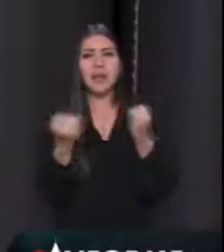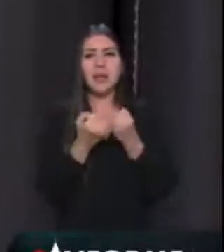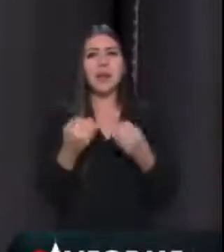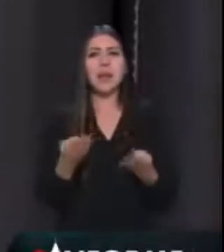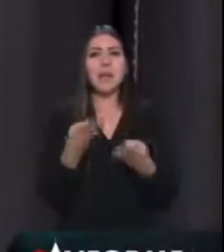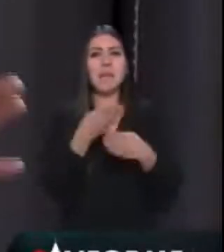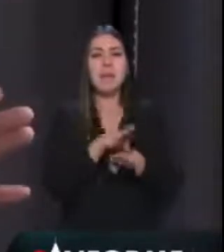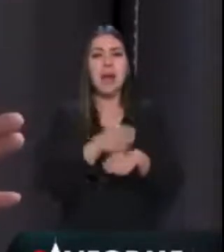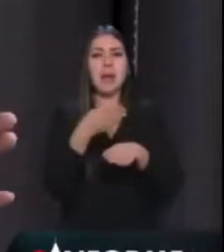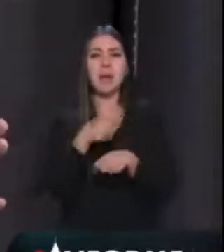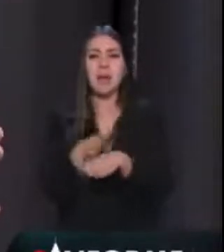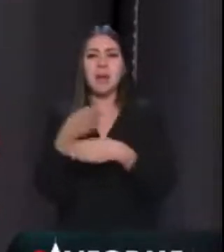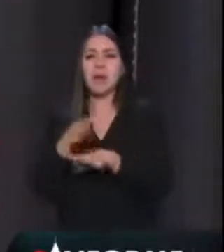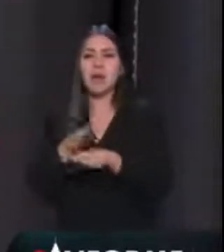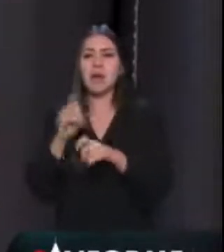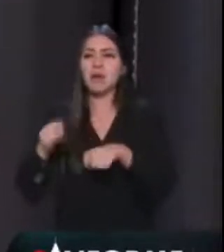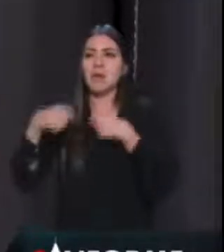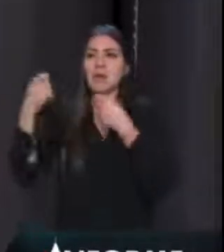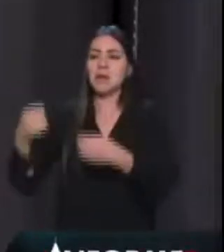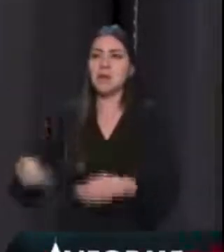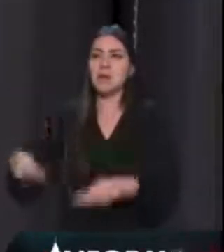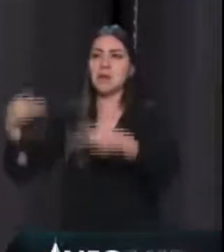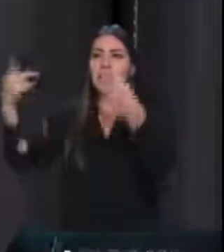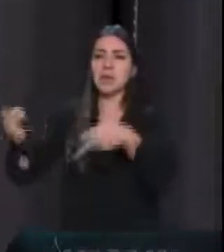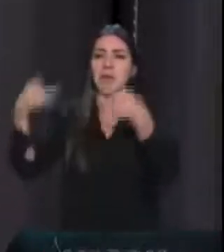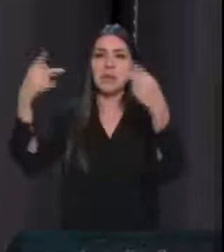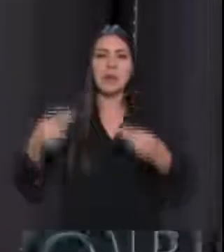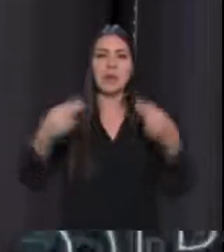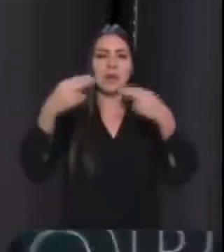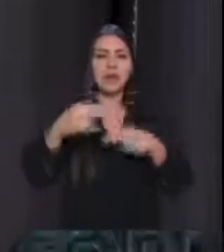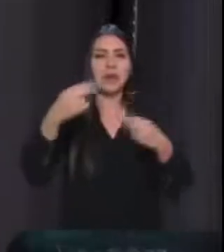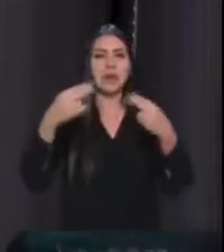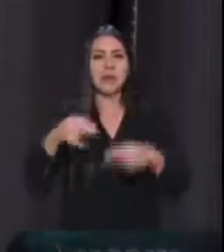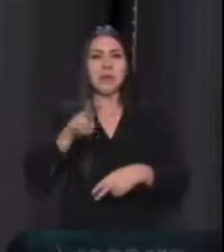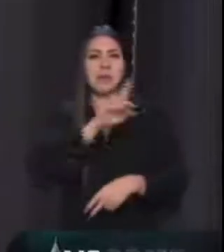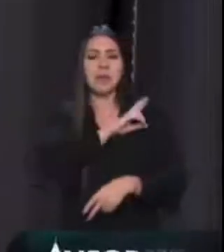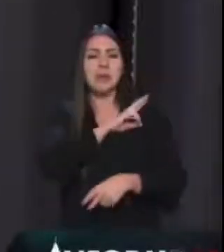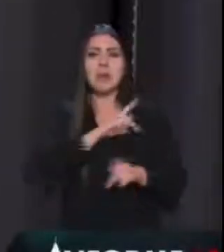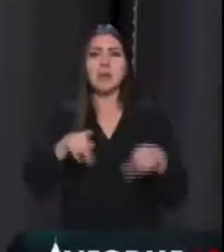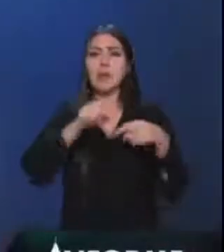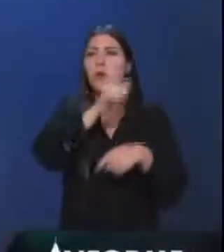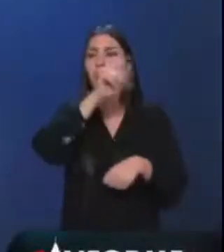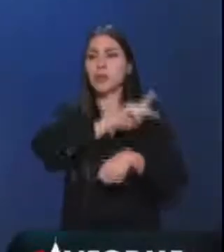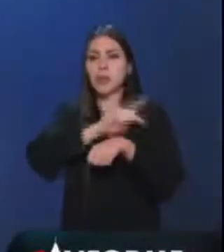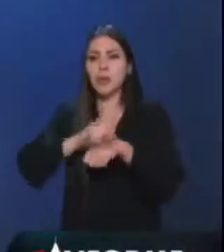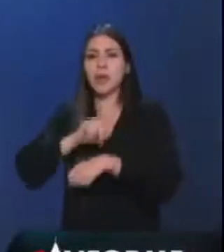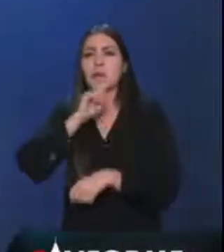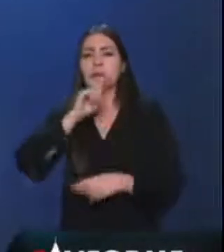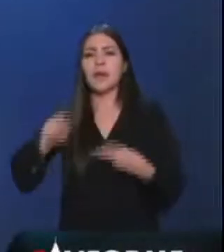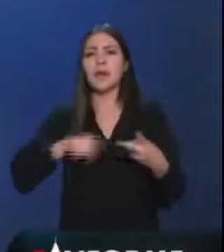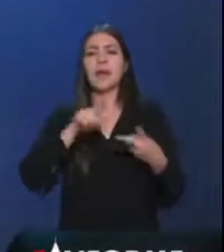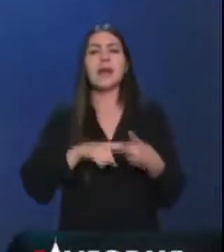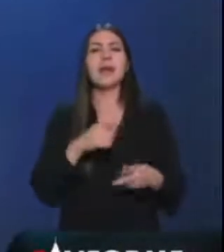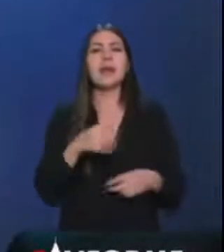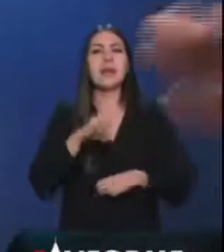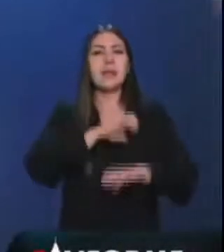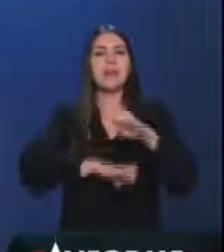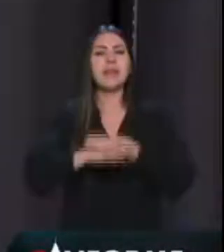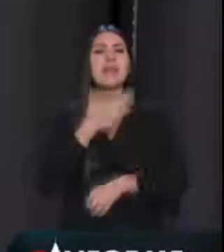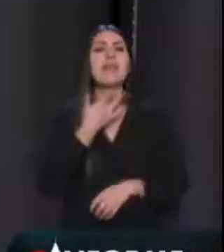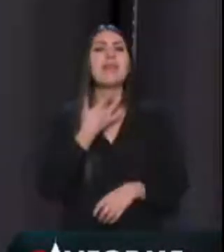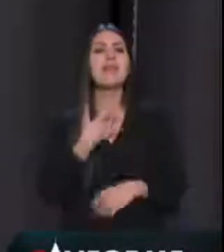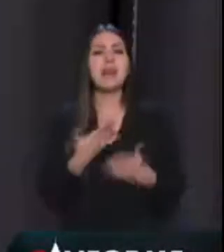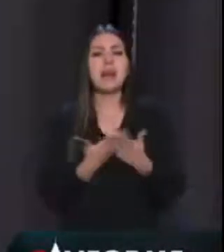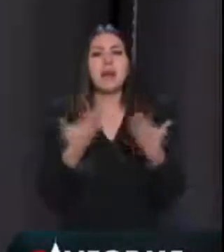que se terminó entregándose a los extranjeros, y lo vimos con el sector de las gasolinas, en donde hoy